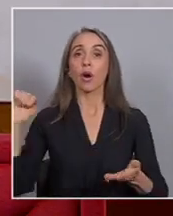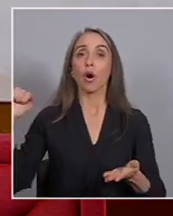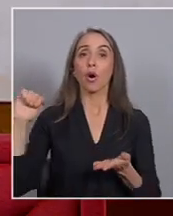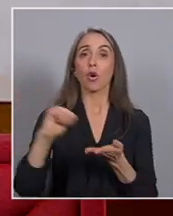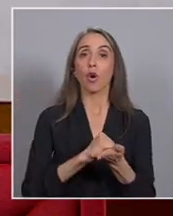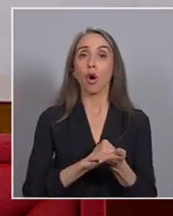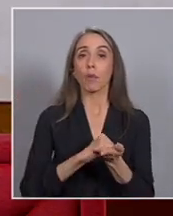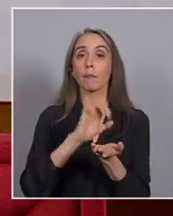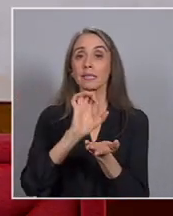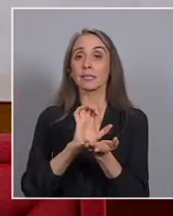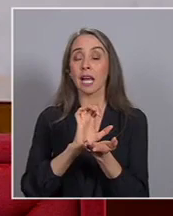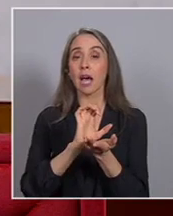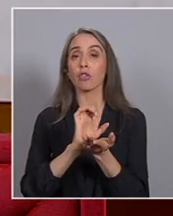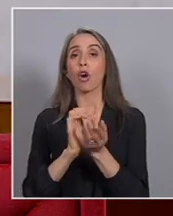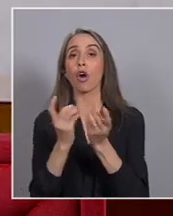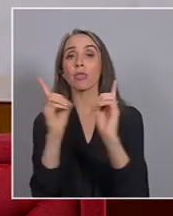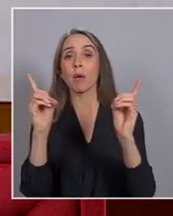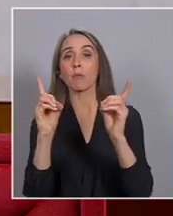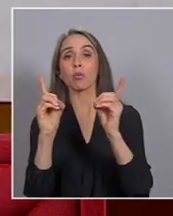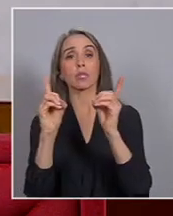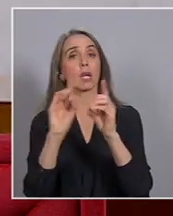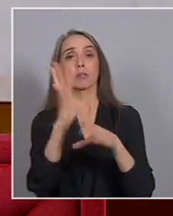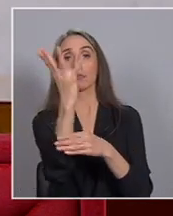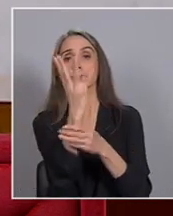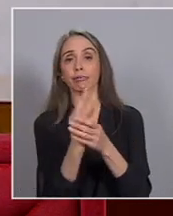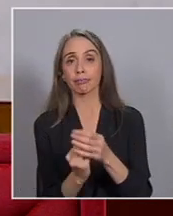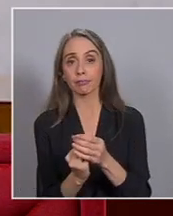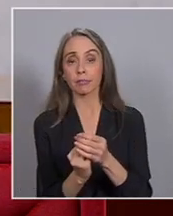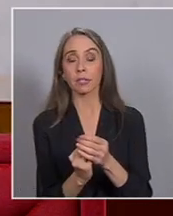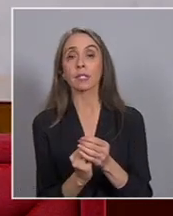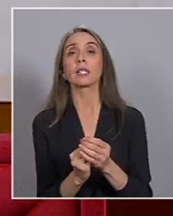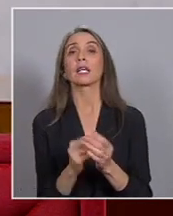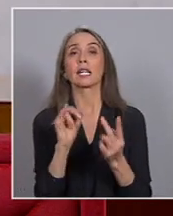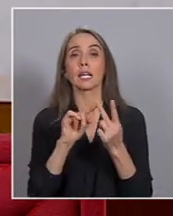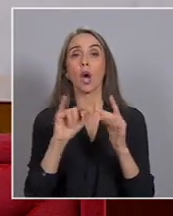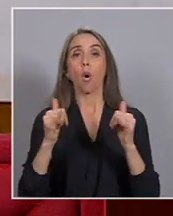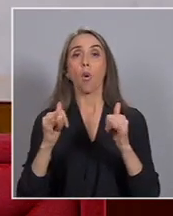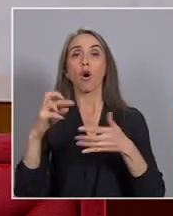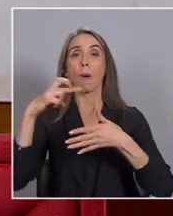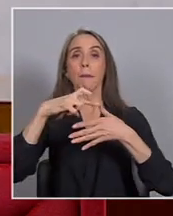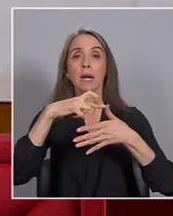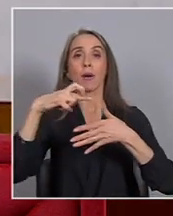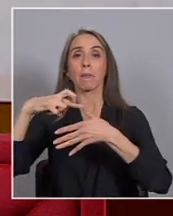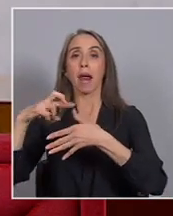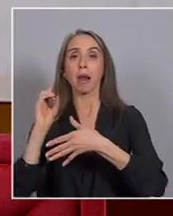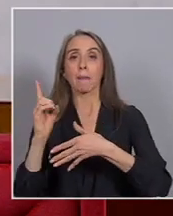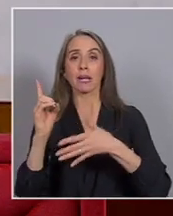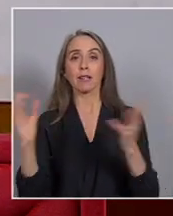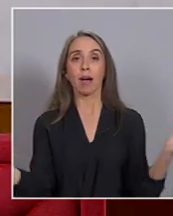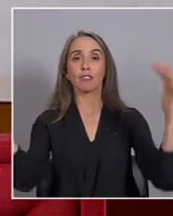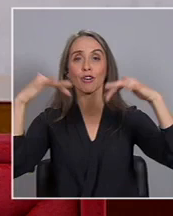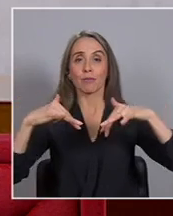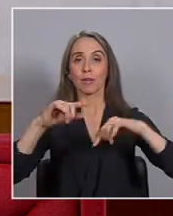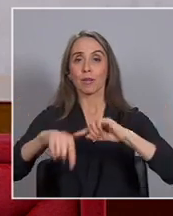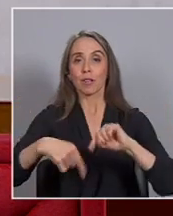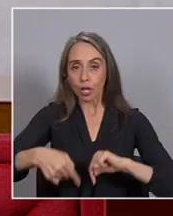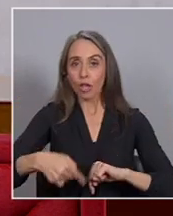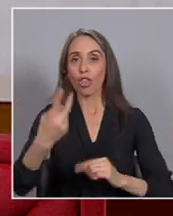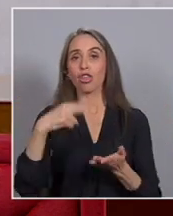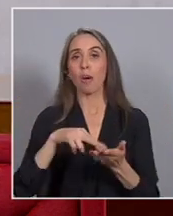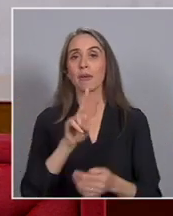golpe de Estado que quebró nuestra democracia y los Panamericanos y Parapanamericanos del